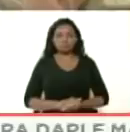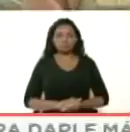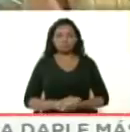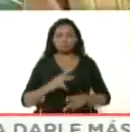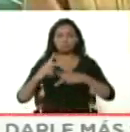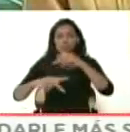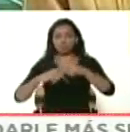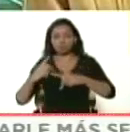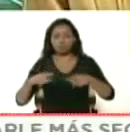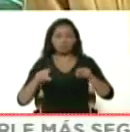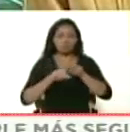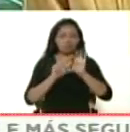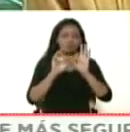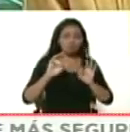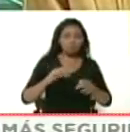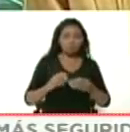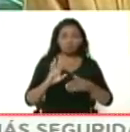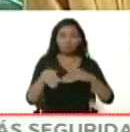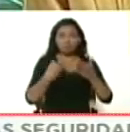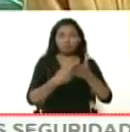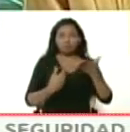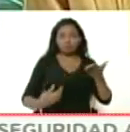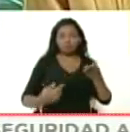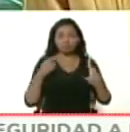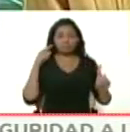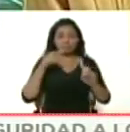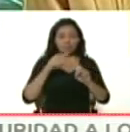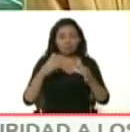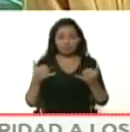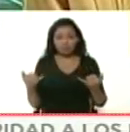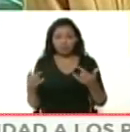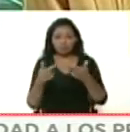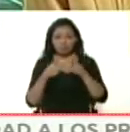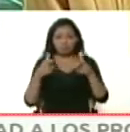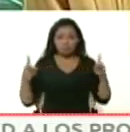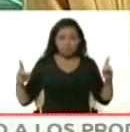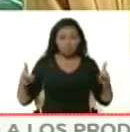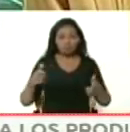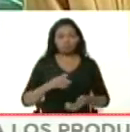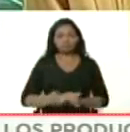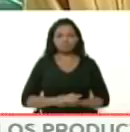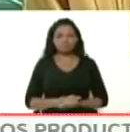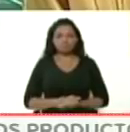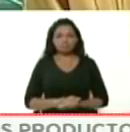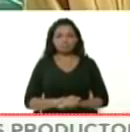productiva para plantearnos metas de expansión.